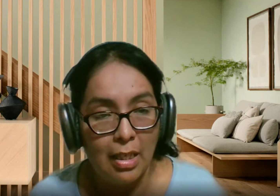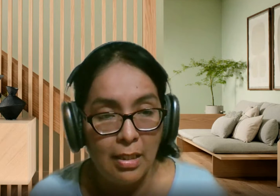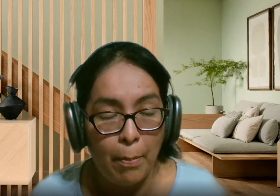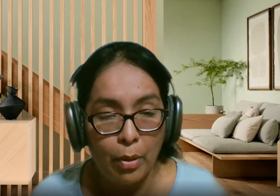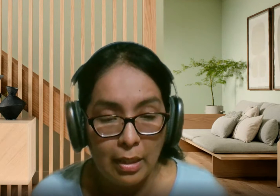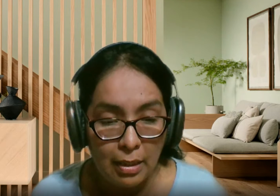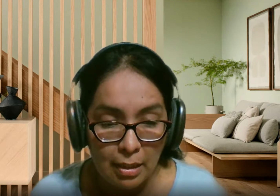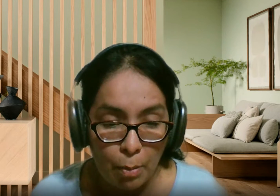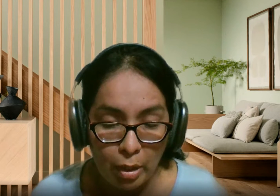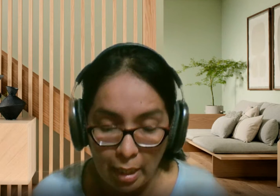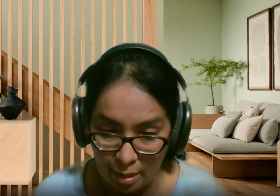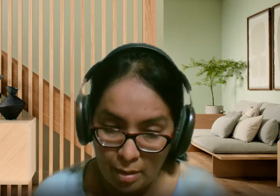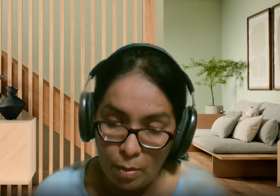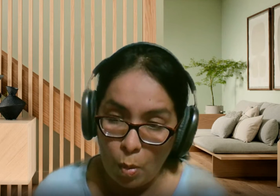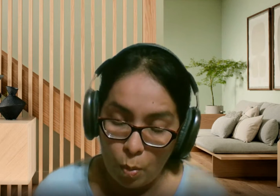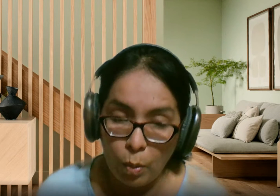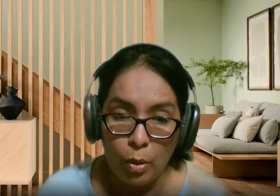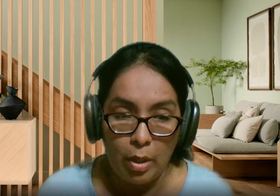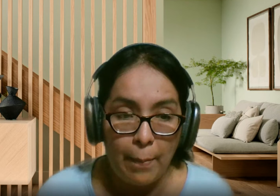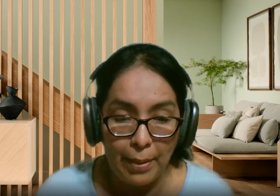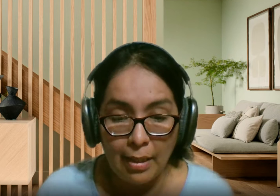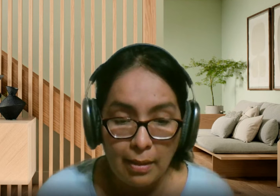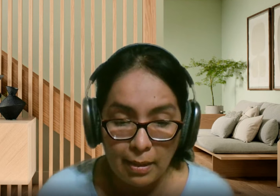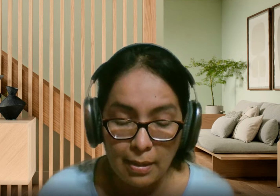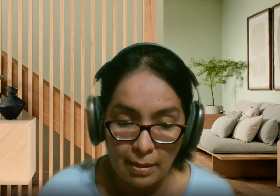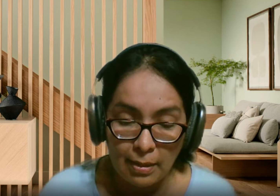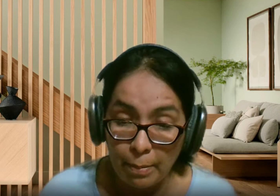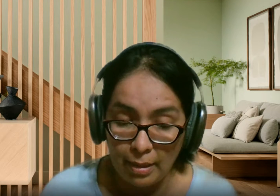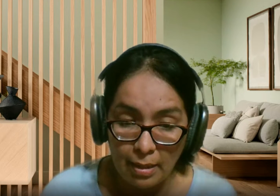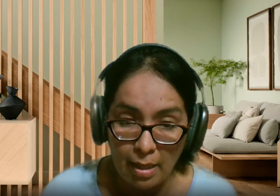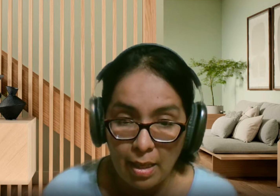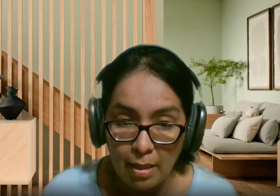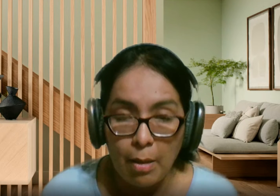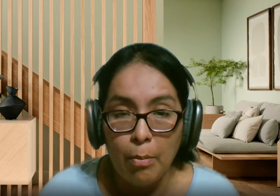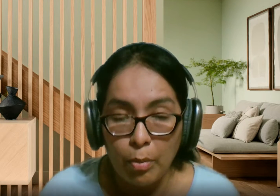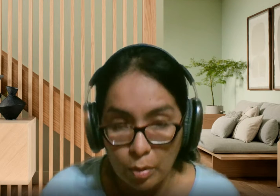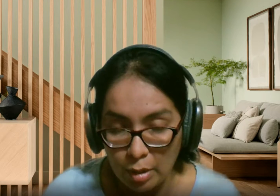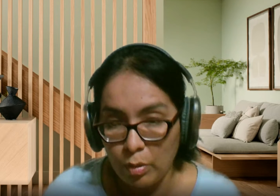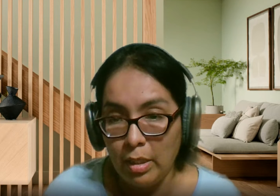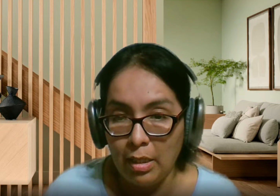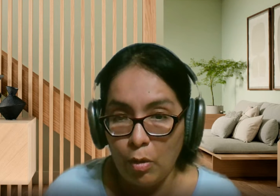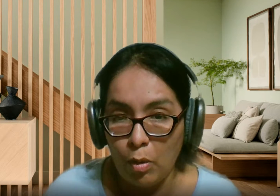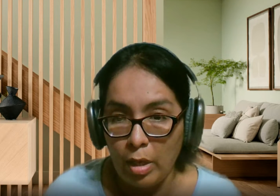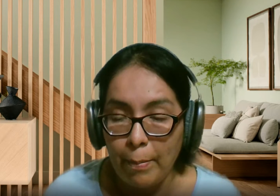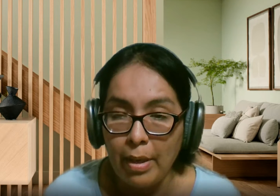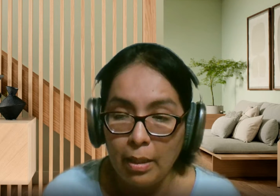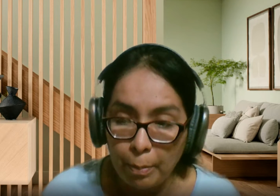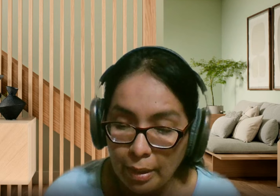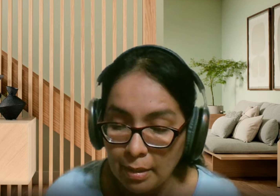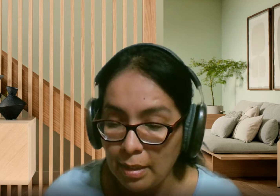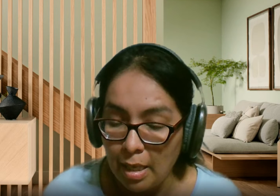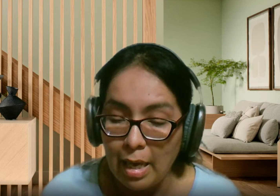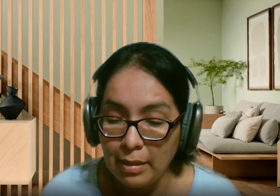Entonces, es importantísimo que, uno, apenas detectas que estás embarazada, busques una ginecóloga para